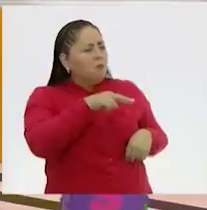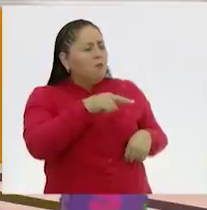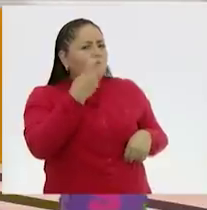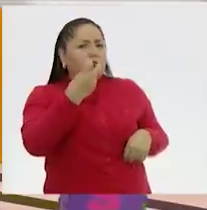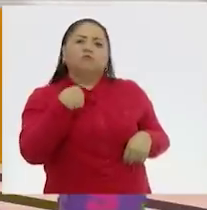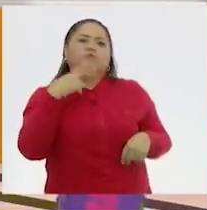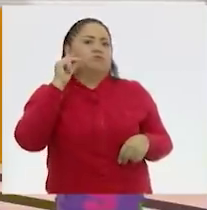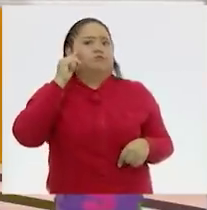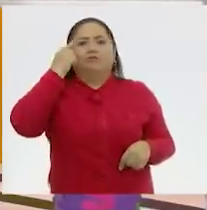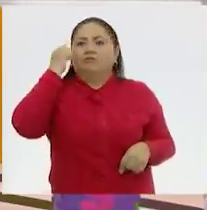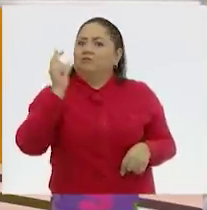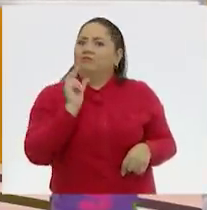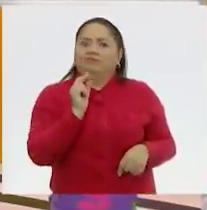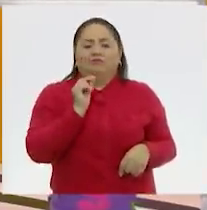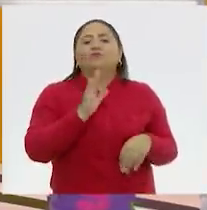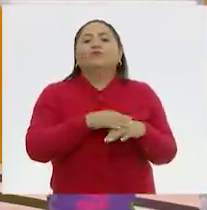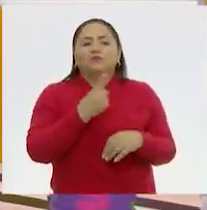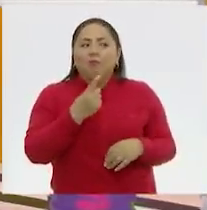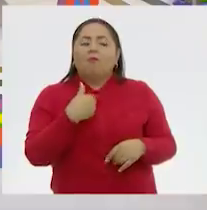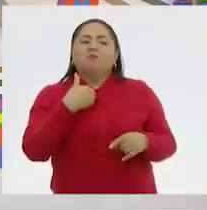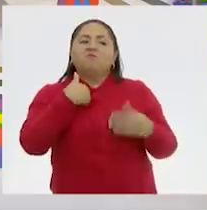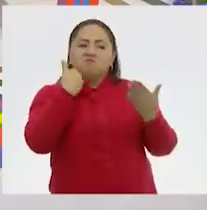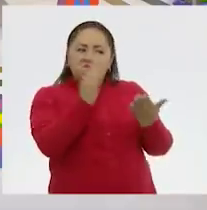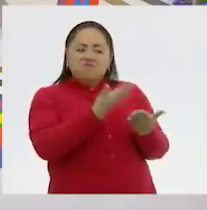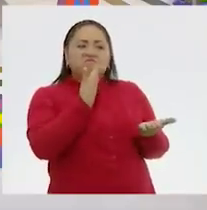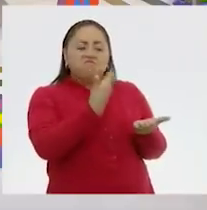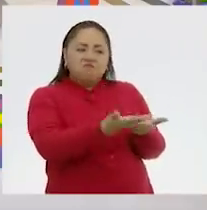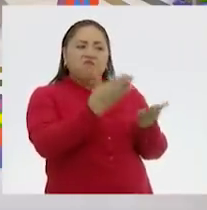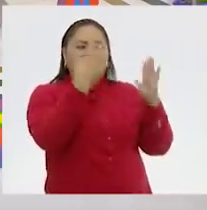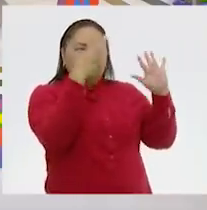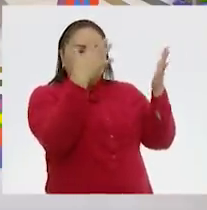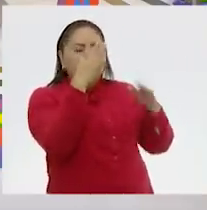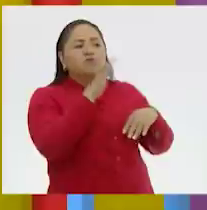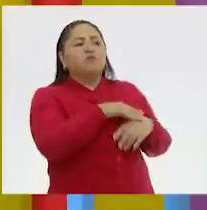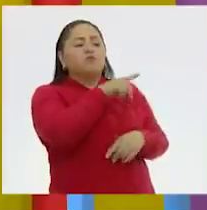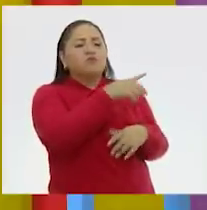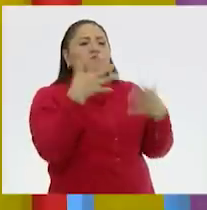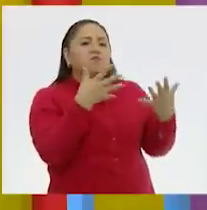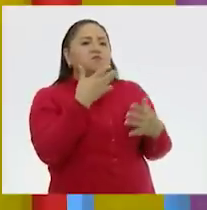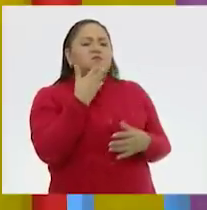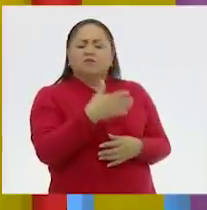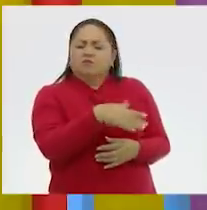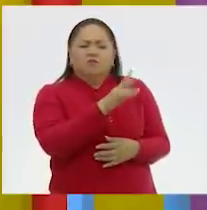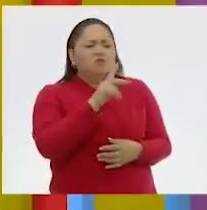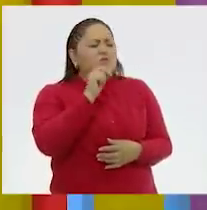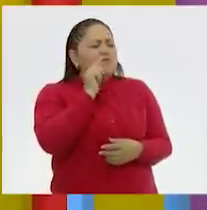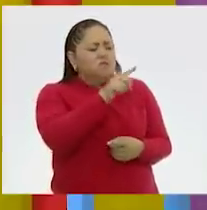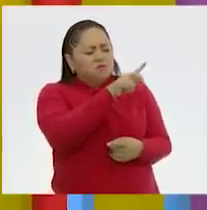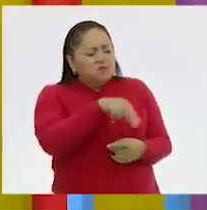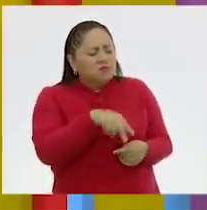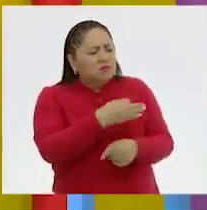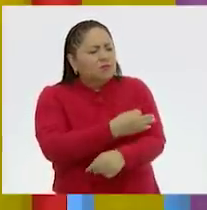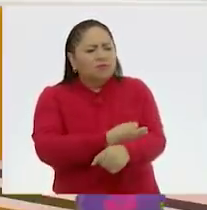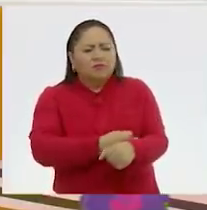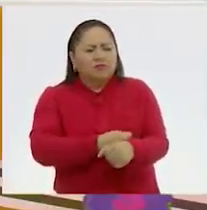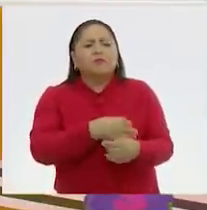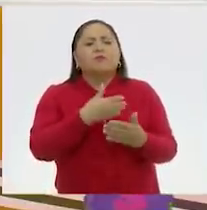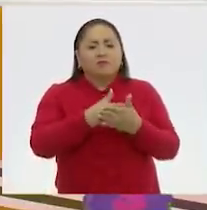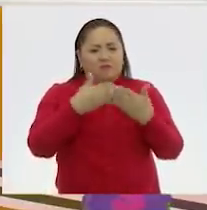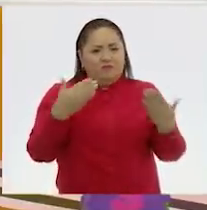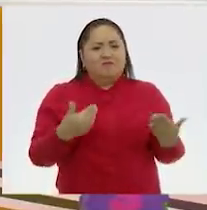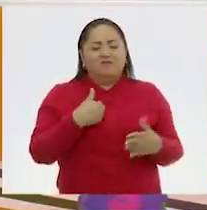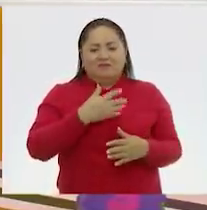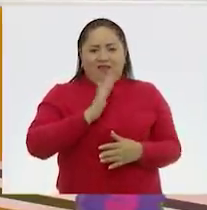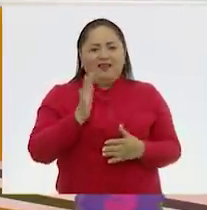puedo enojarme. Al contrario, tengo que reconocerte y aplaudirte por haberlo hecho. No importa que hayas llegado tarde, finalmente ya te puedo contar